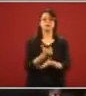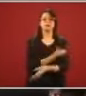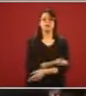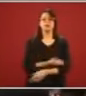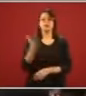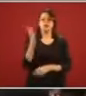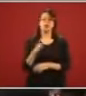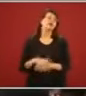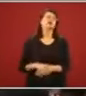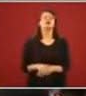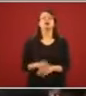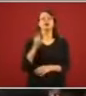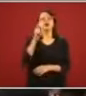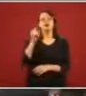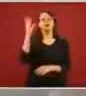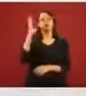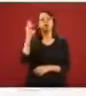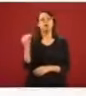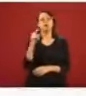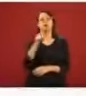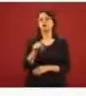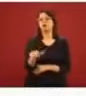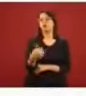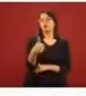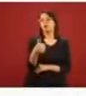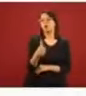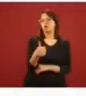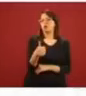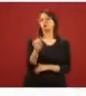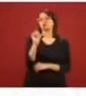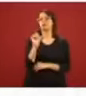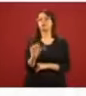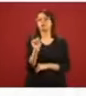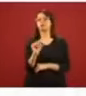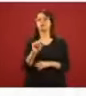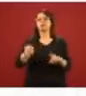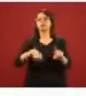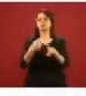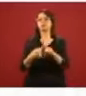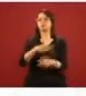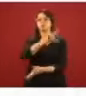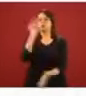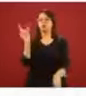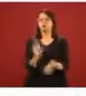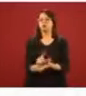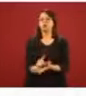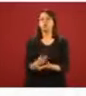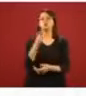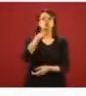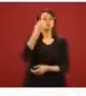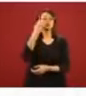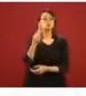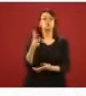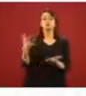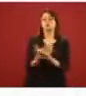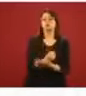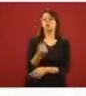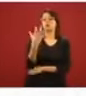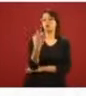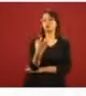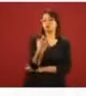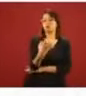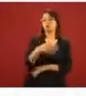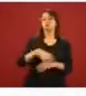gas Menjuc, en Colima, 11.16 pesos por litro, con un margen de 5.14 pesos por